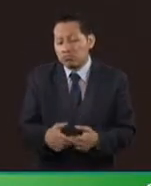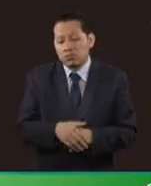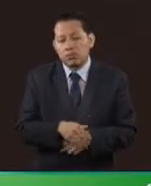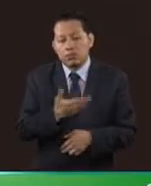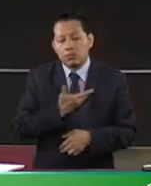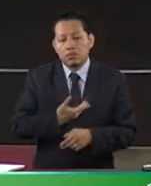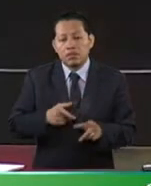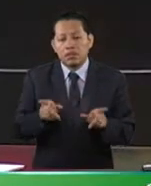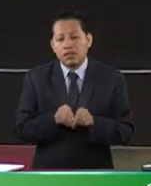presidenta gracias